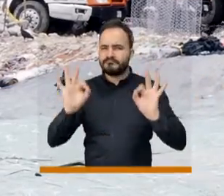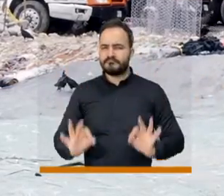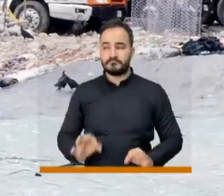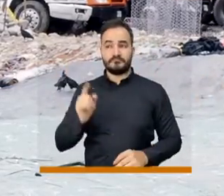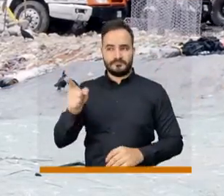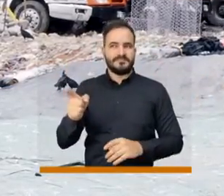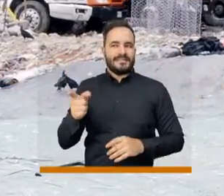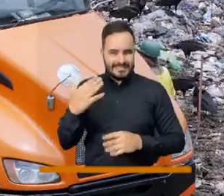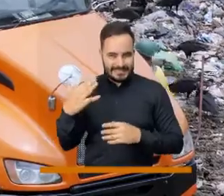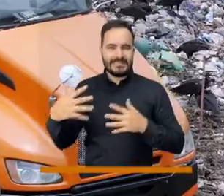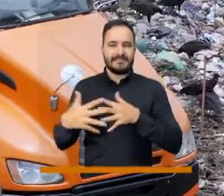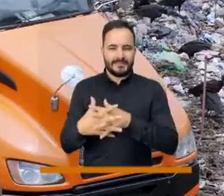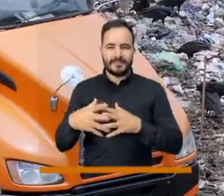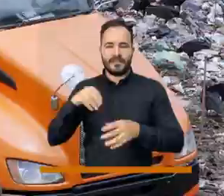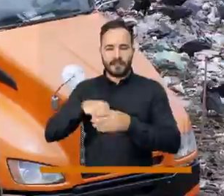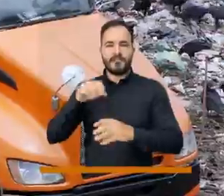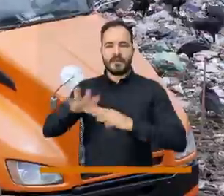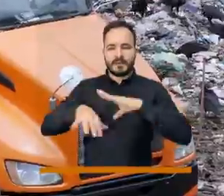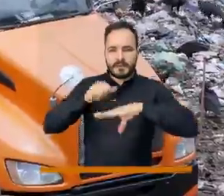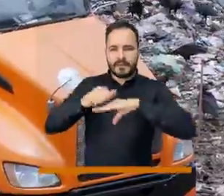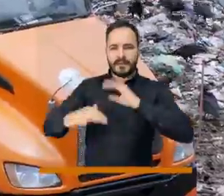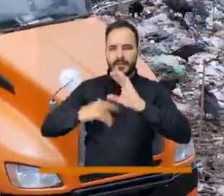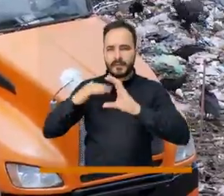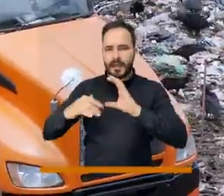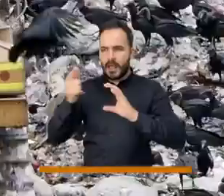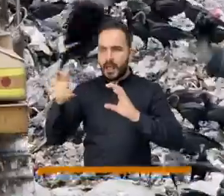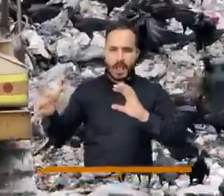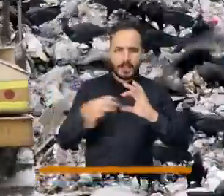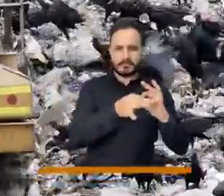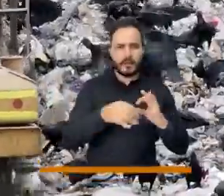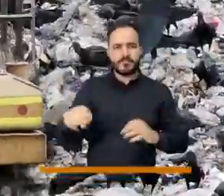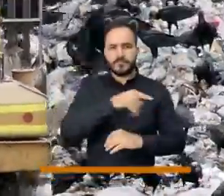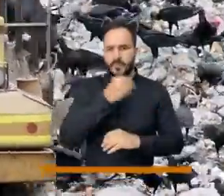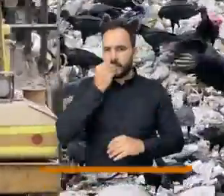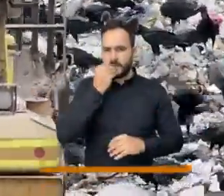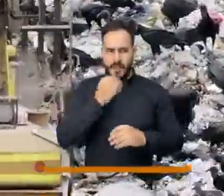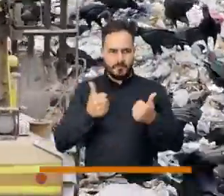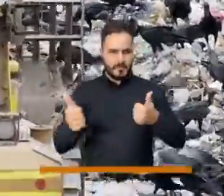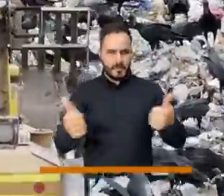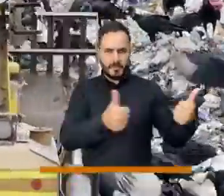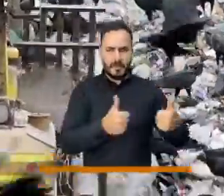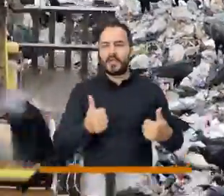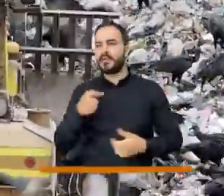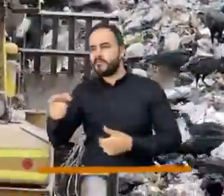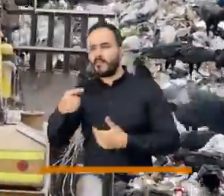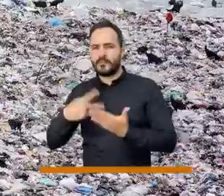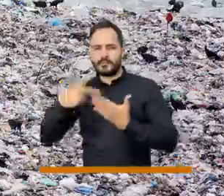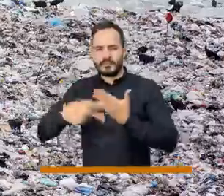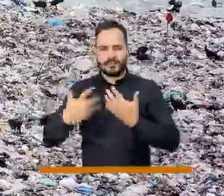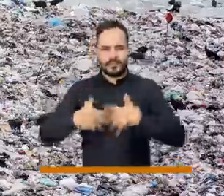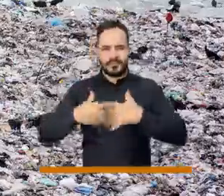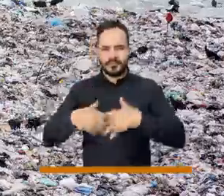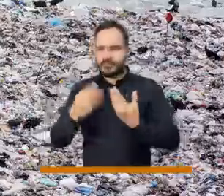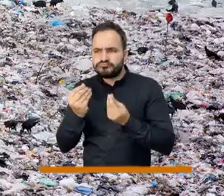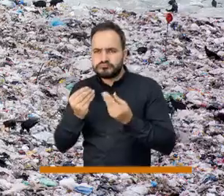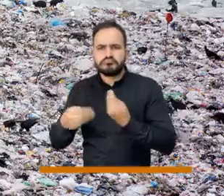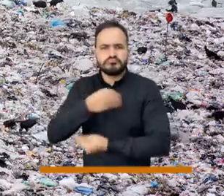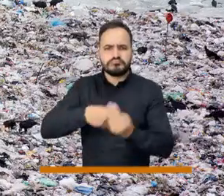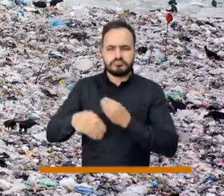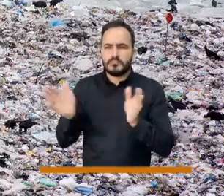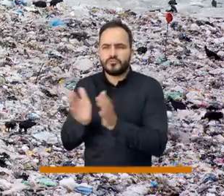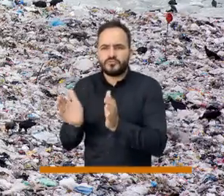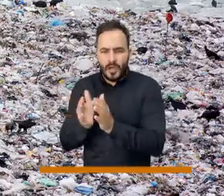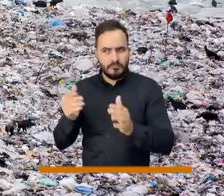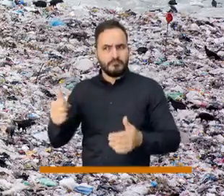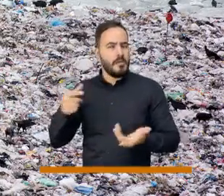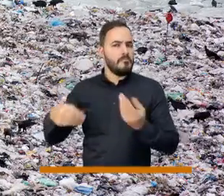hacer procesos de reciclaje, alimentando condiciones económicas, generando y fortaleciendo pequeñas economías locales y